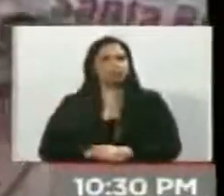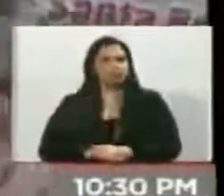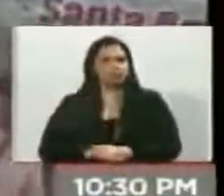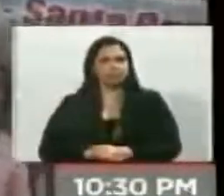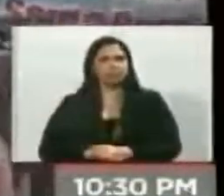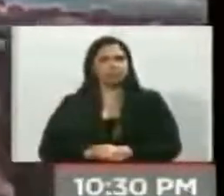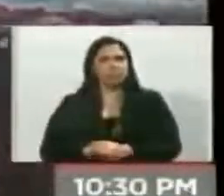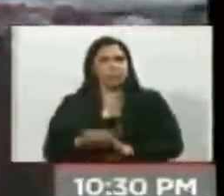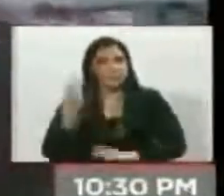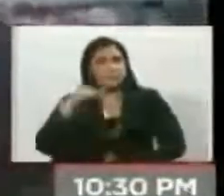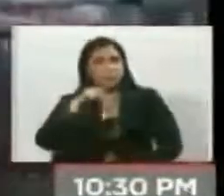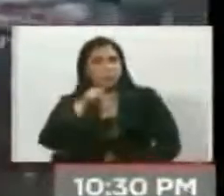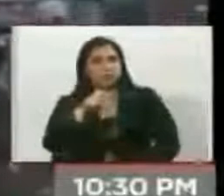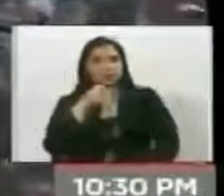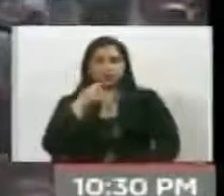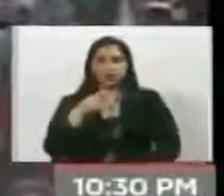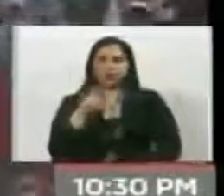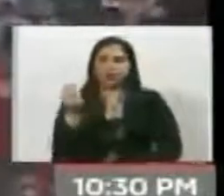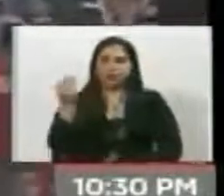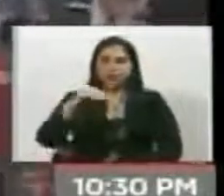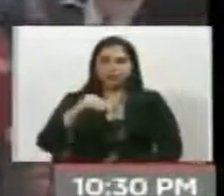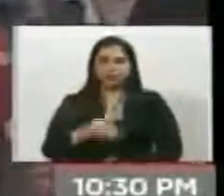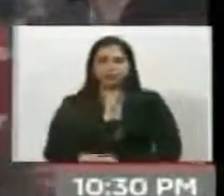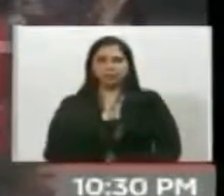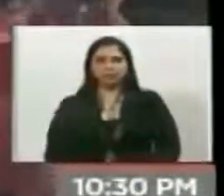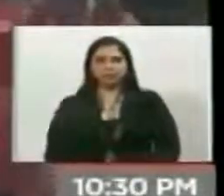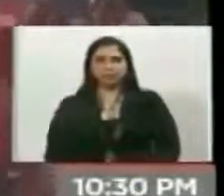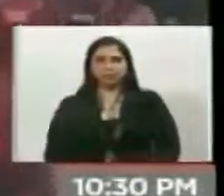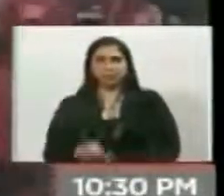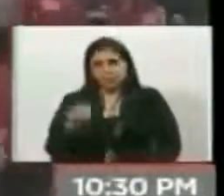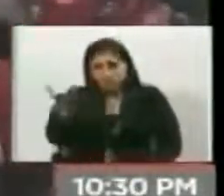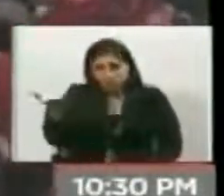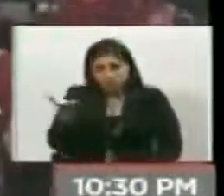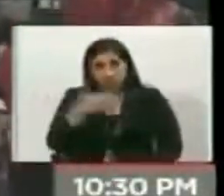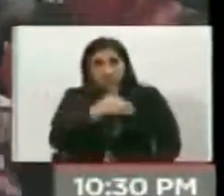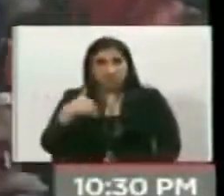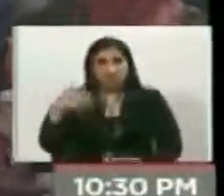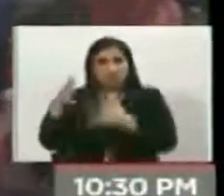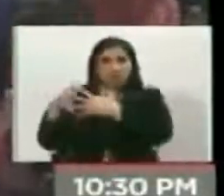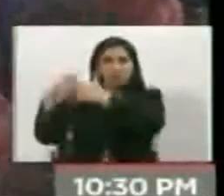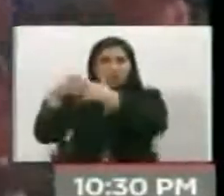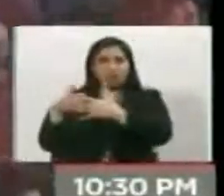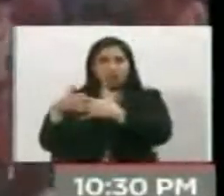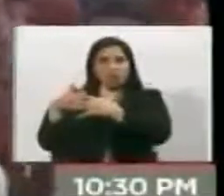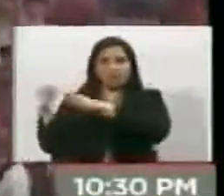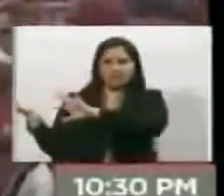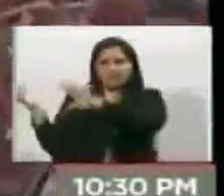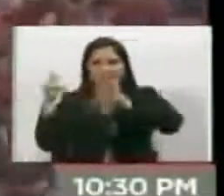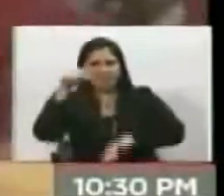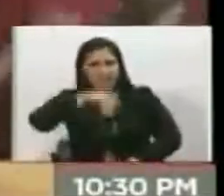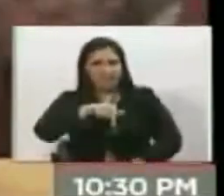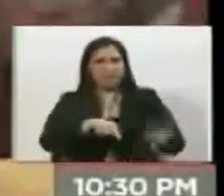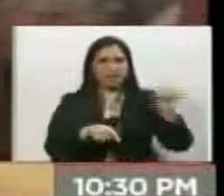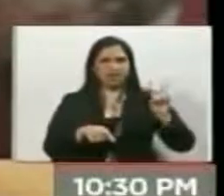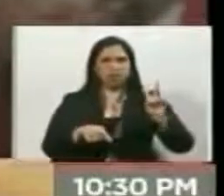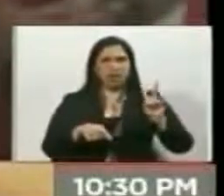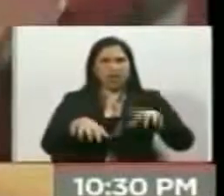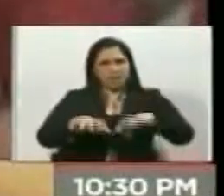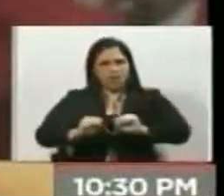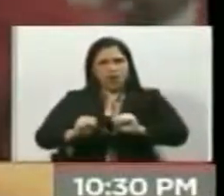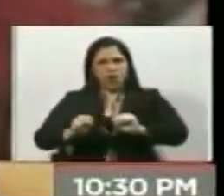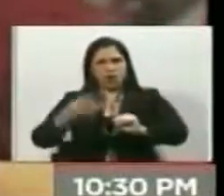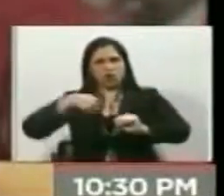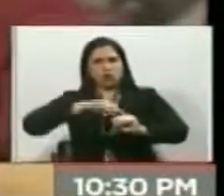Por eso yo les digo, además, si es que ellos aspiran que van a venir aquí a adueñarse de